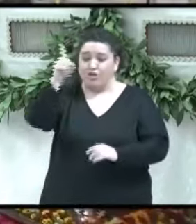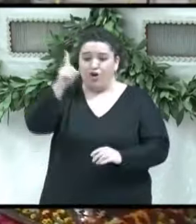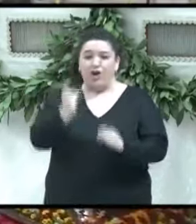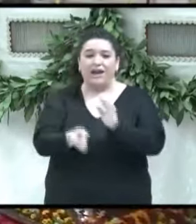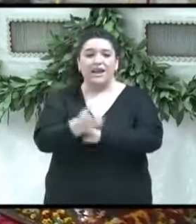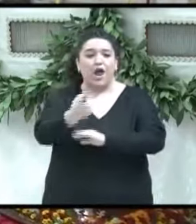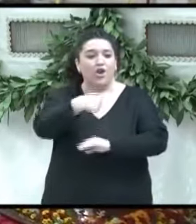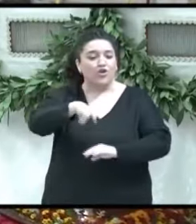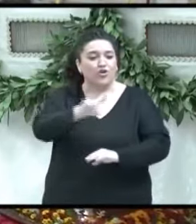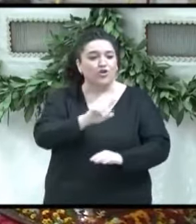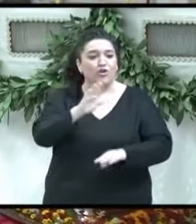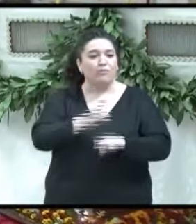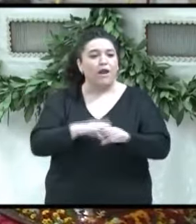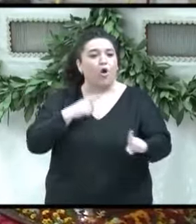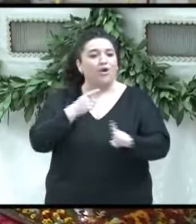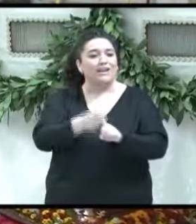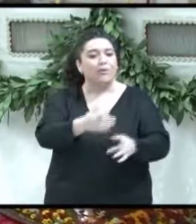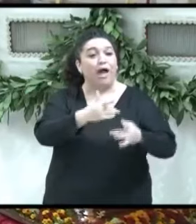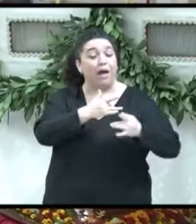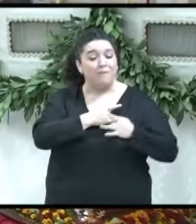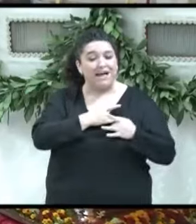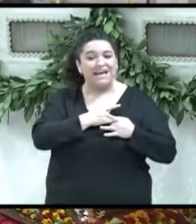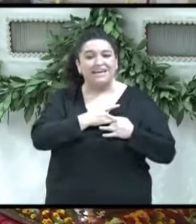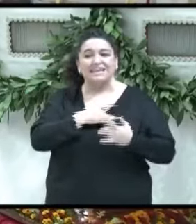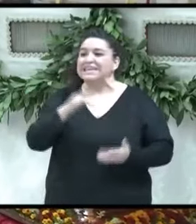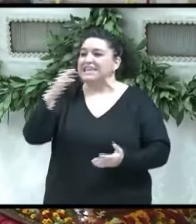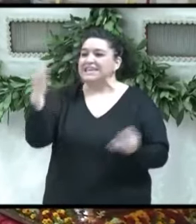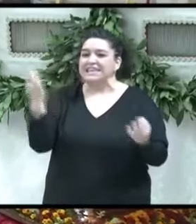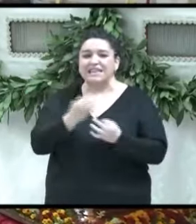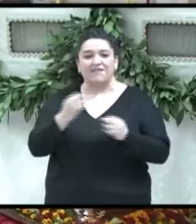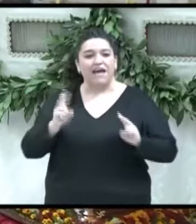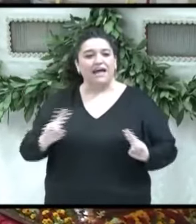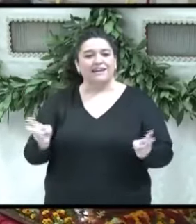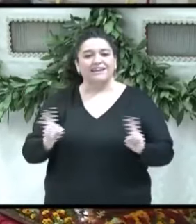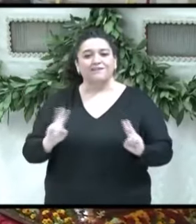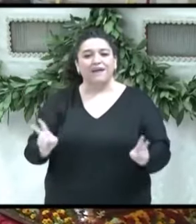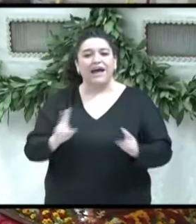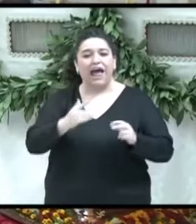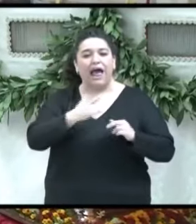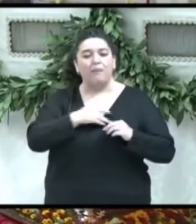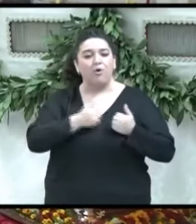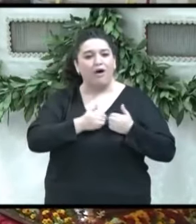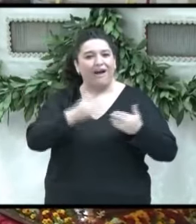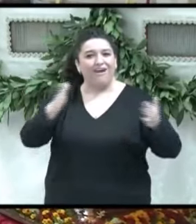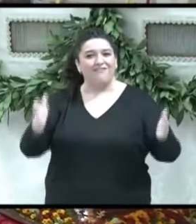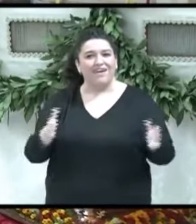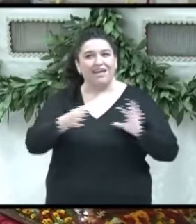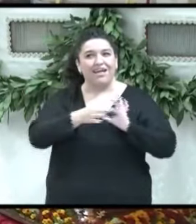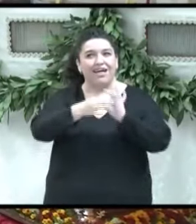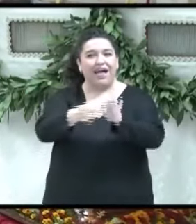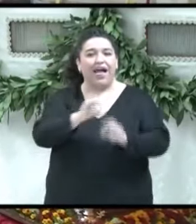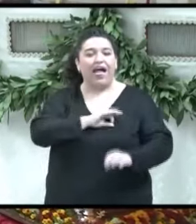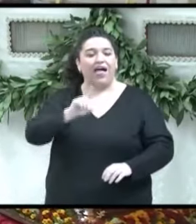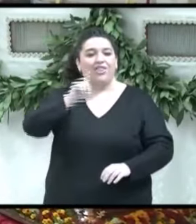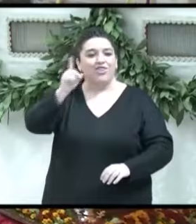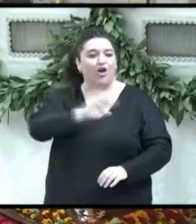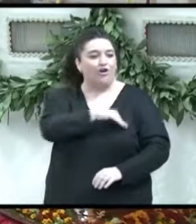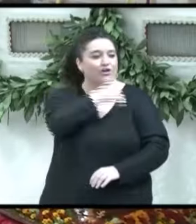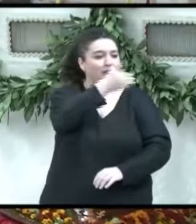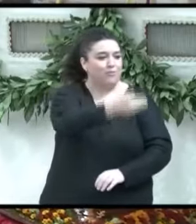por tanto hay que activar en nosotros ese registro del amor a Dios y al